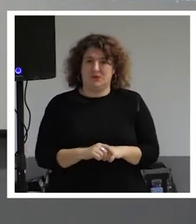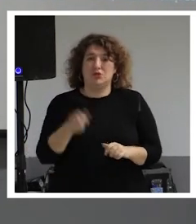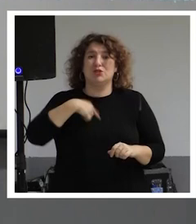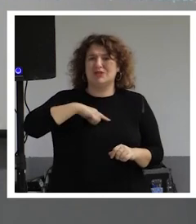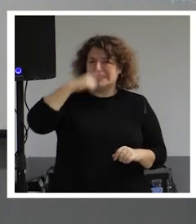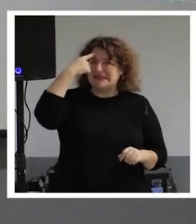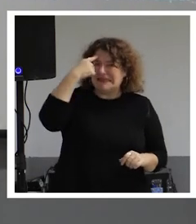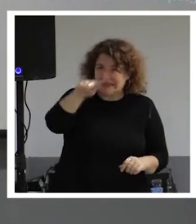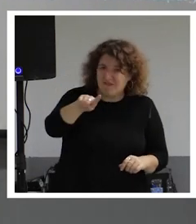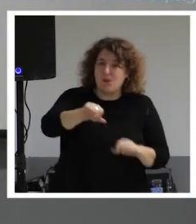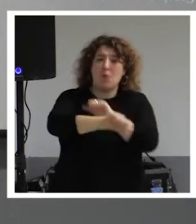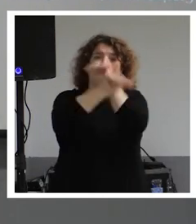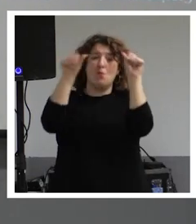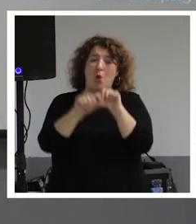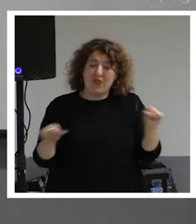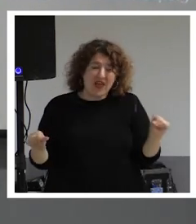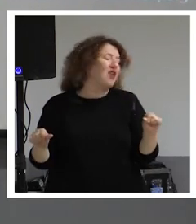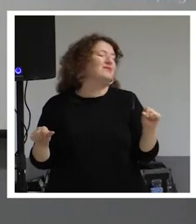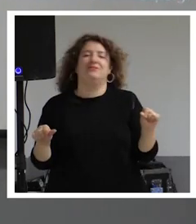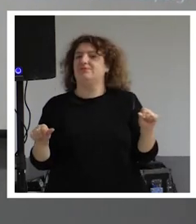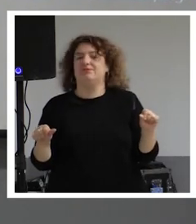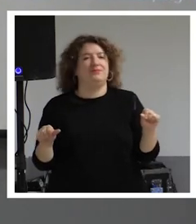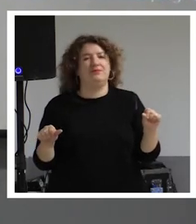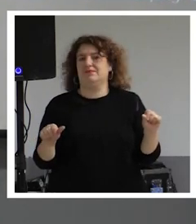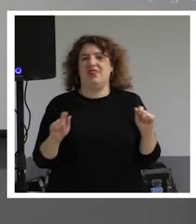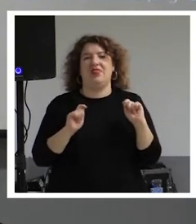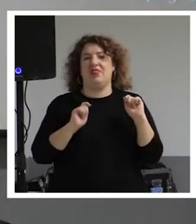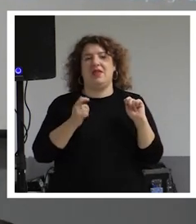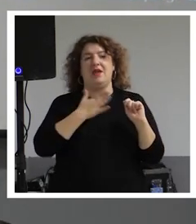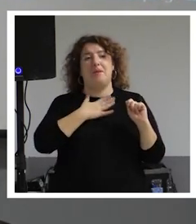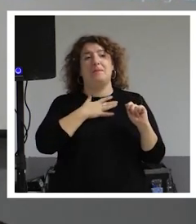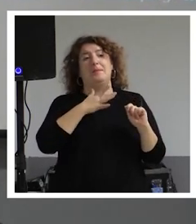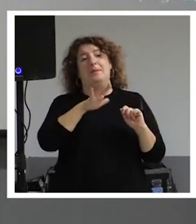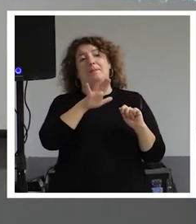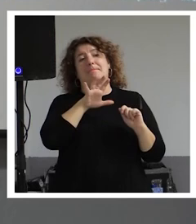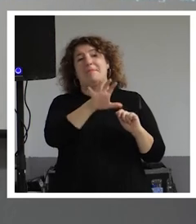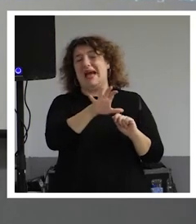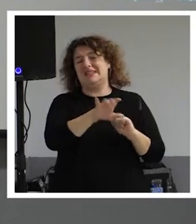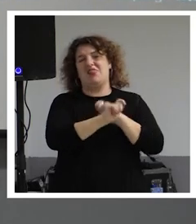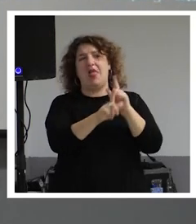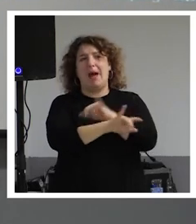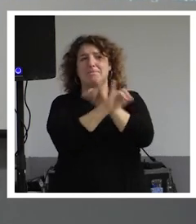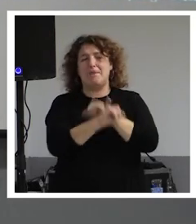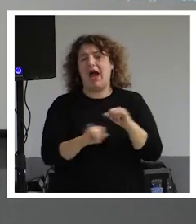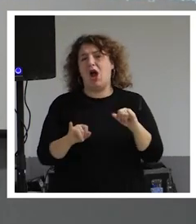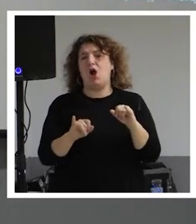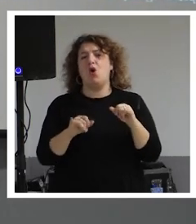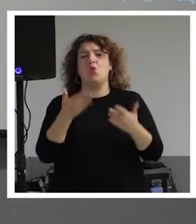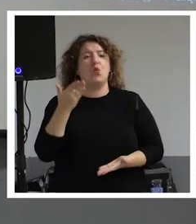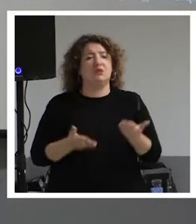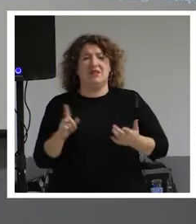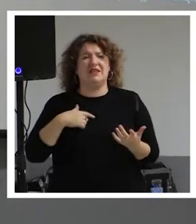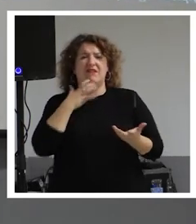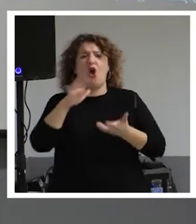dando a los niños de chile es que el calentamiento global va a ser inviable su existencia sobre el planeta por lo tanto también sabemos